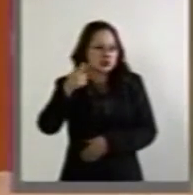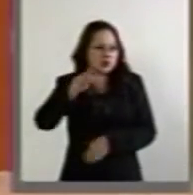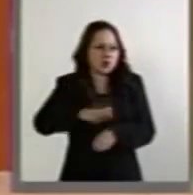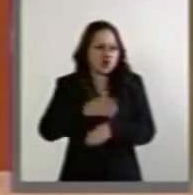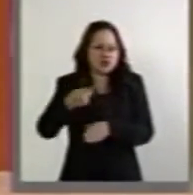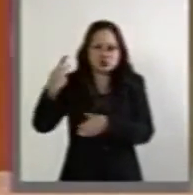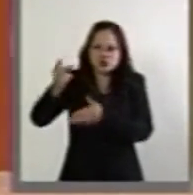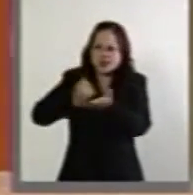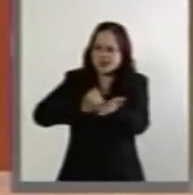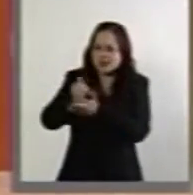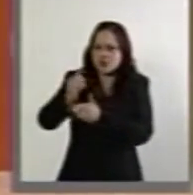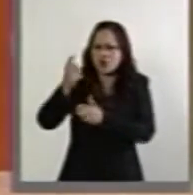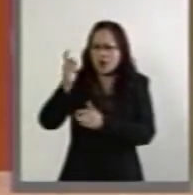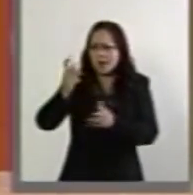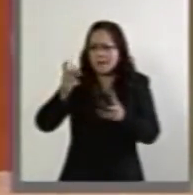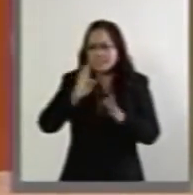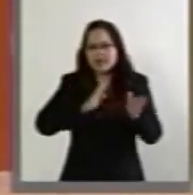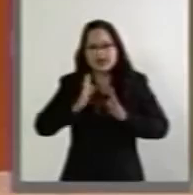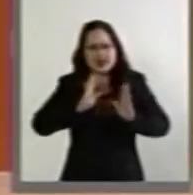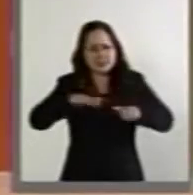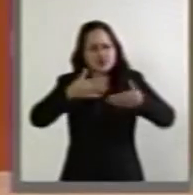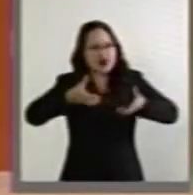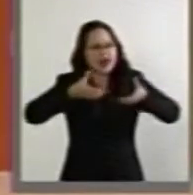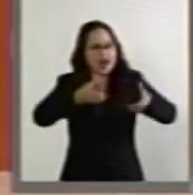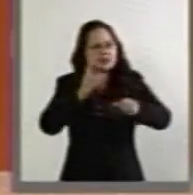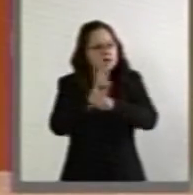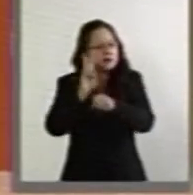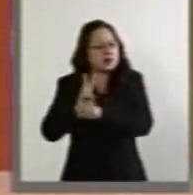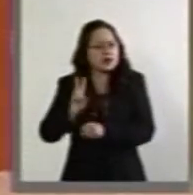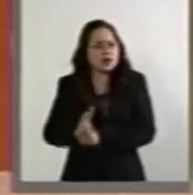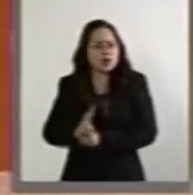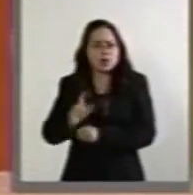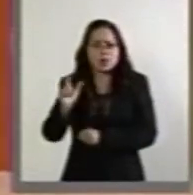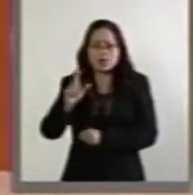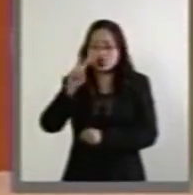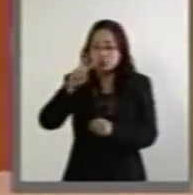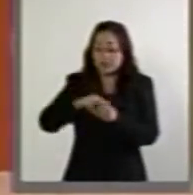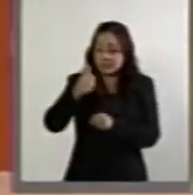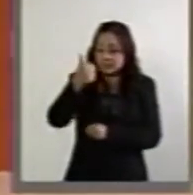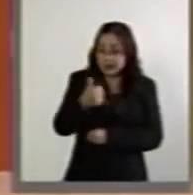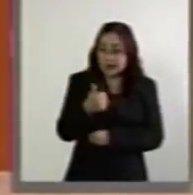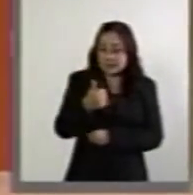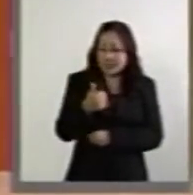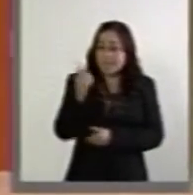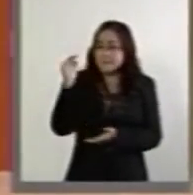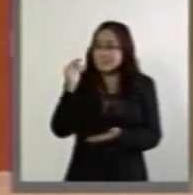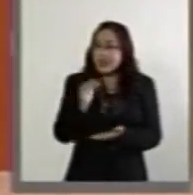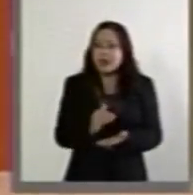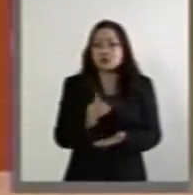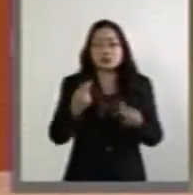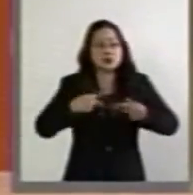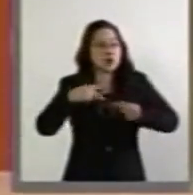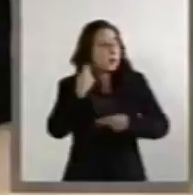calles cuando en 2006 se tuvo una de las tasas más bajas en materia de